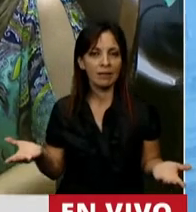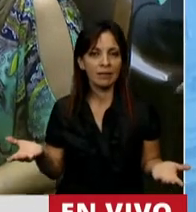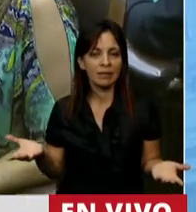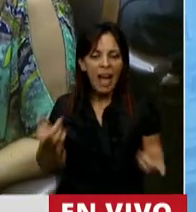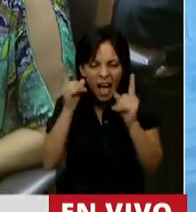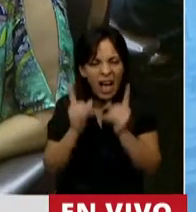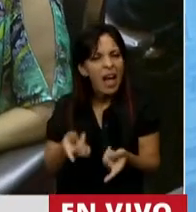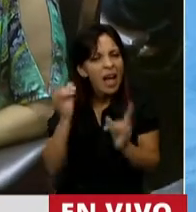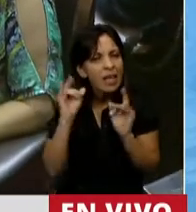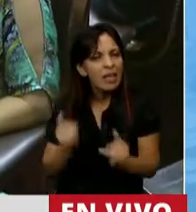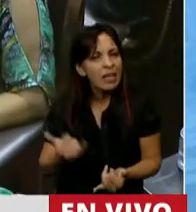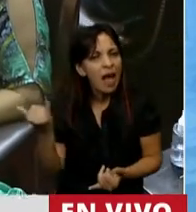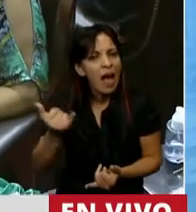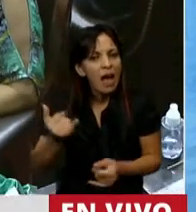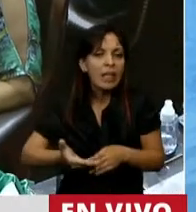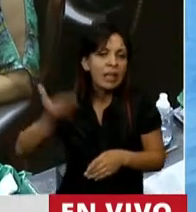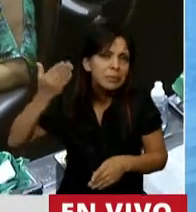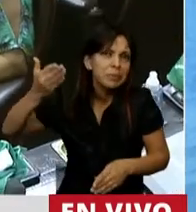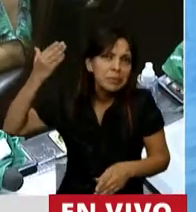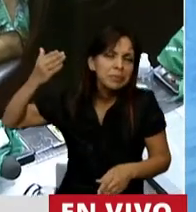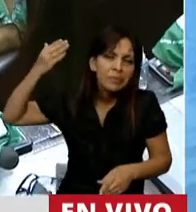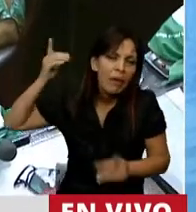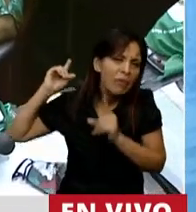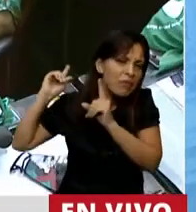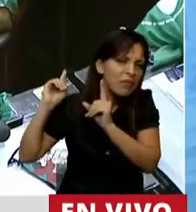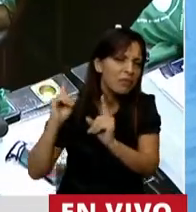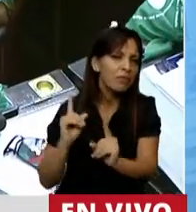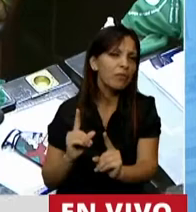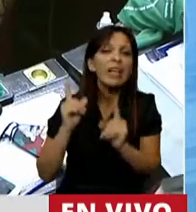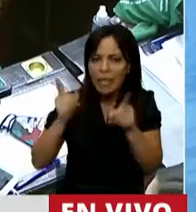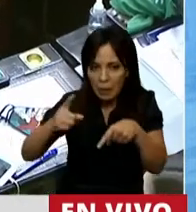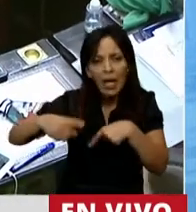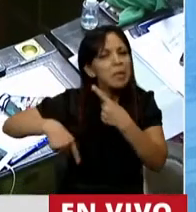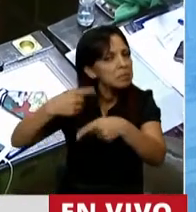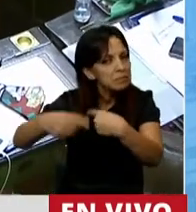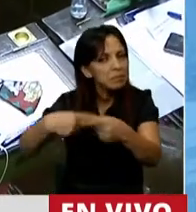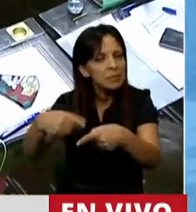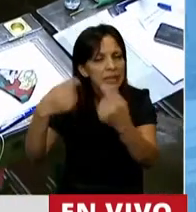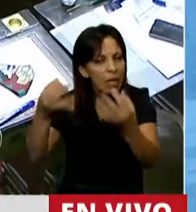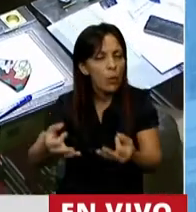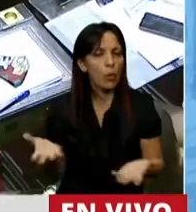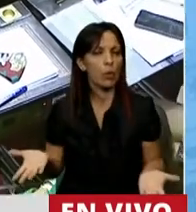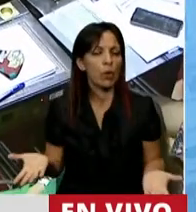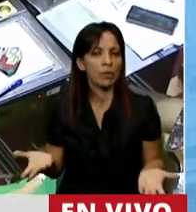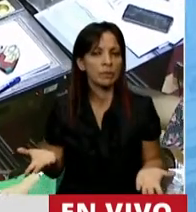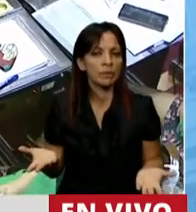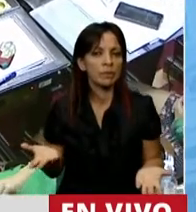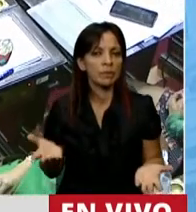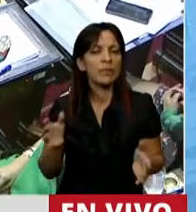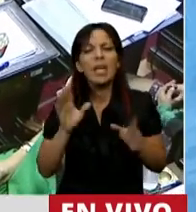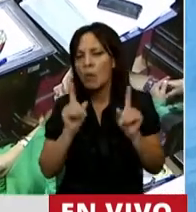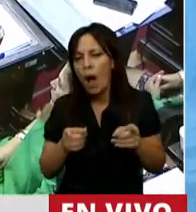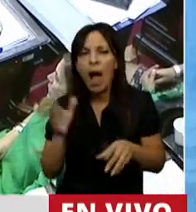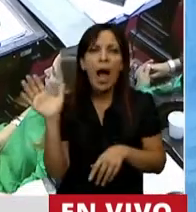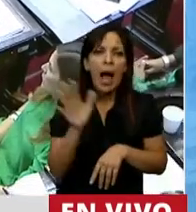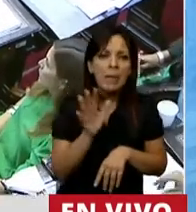Esto sucede, sucedió siempre y va a seguir sucediendo, más allá de las amenazas